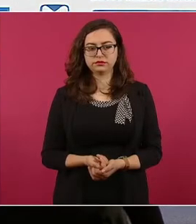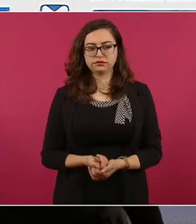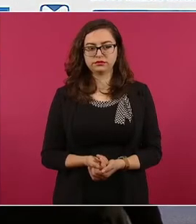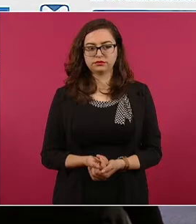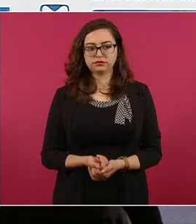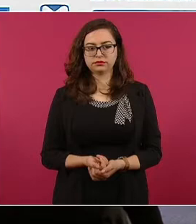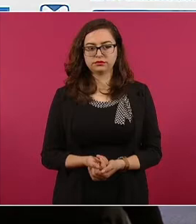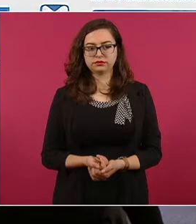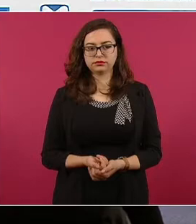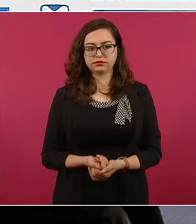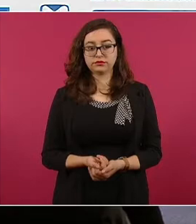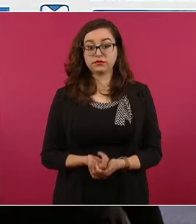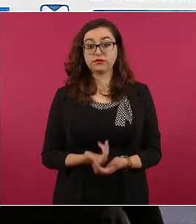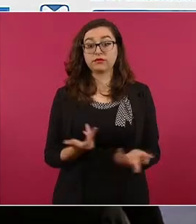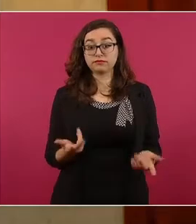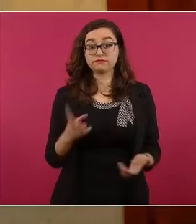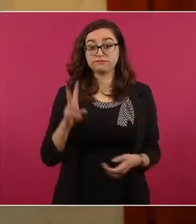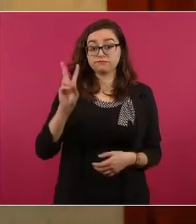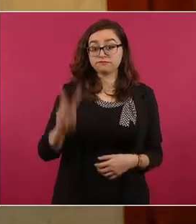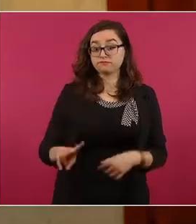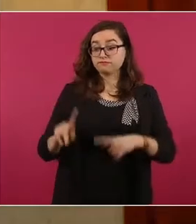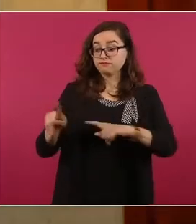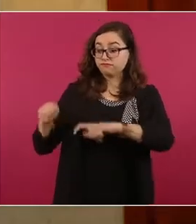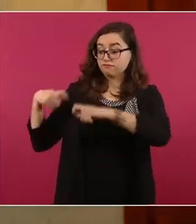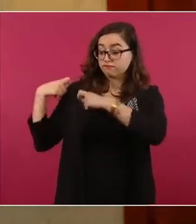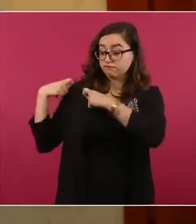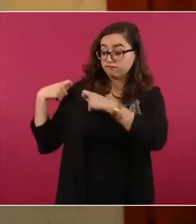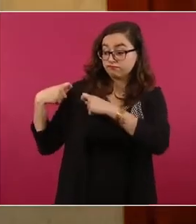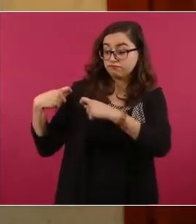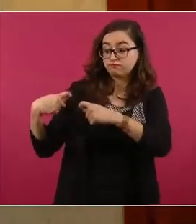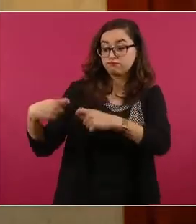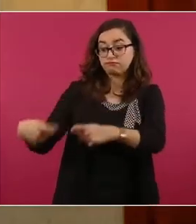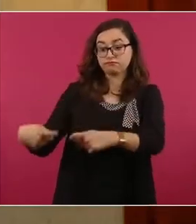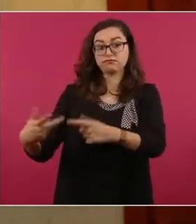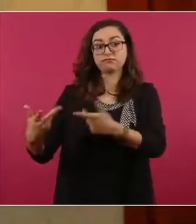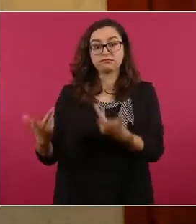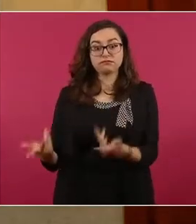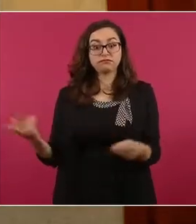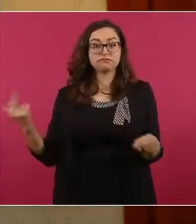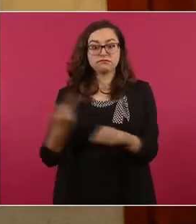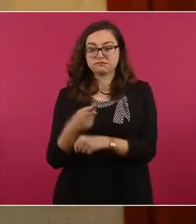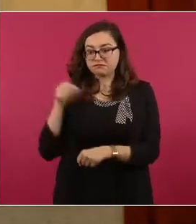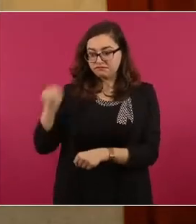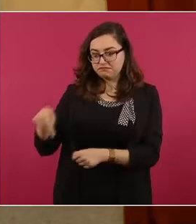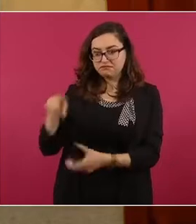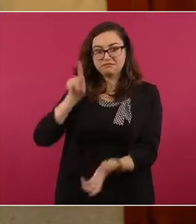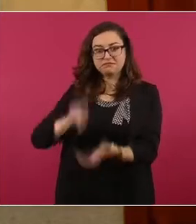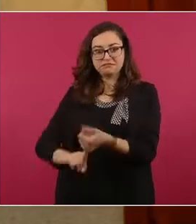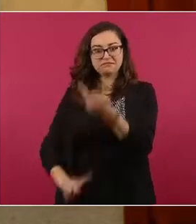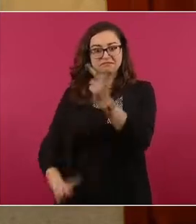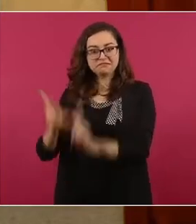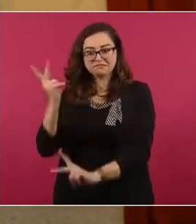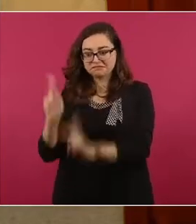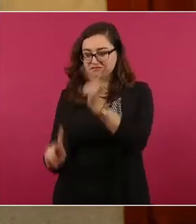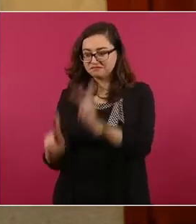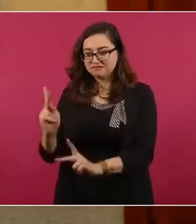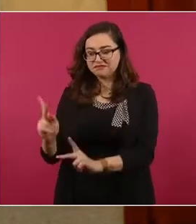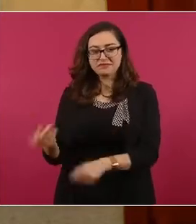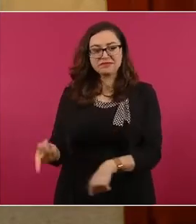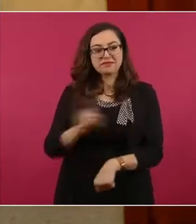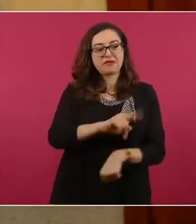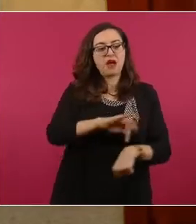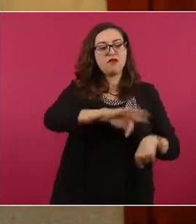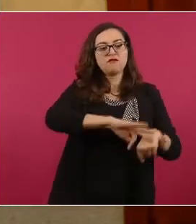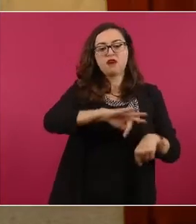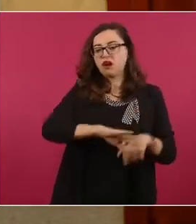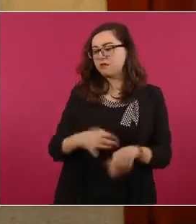está en la raíz, de hecho, de muchas medicinas que luego se vuelven pues privadas para